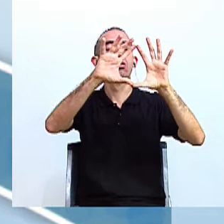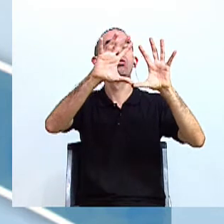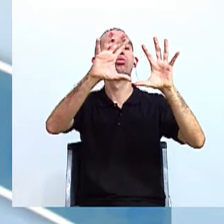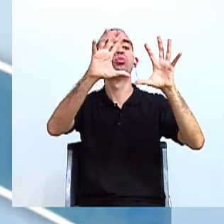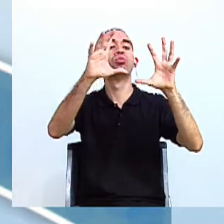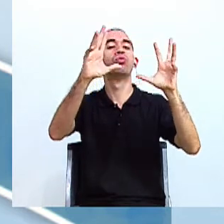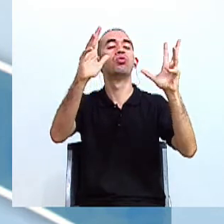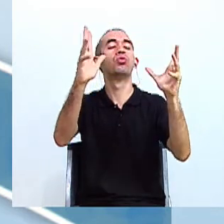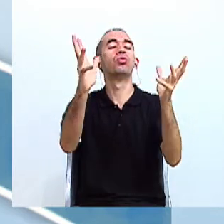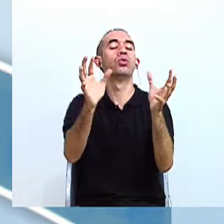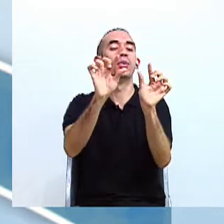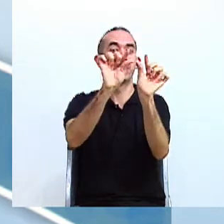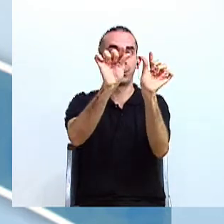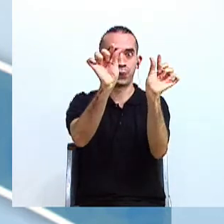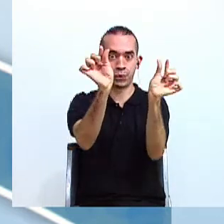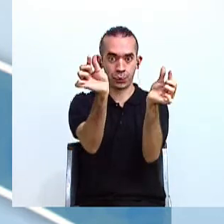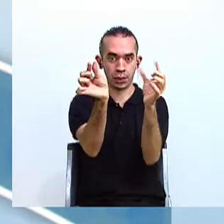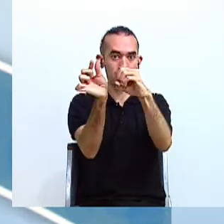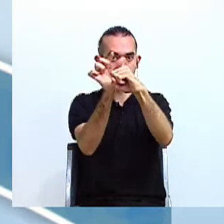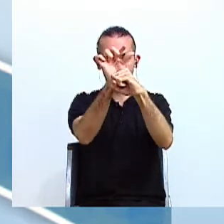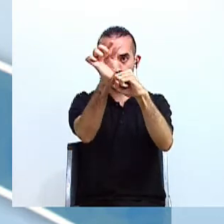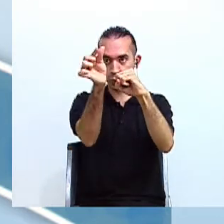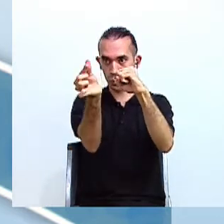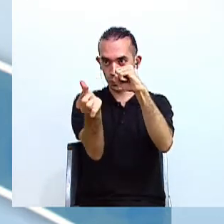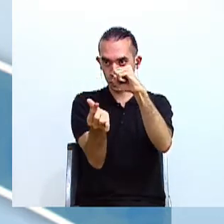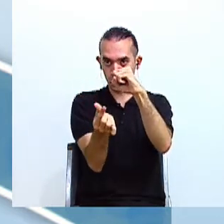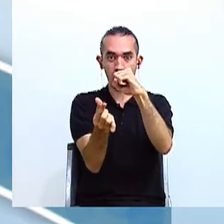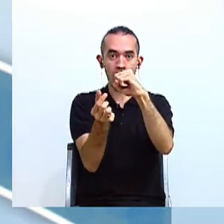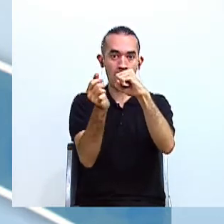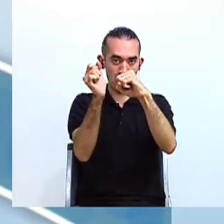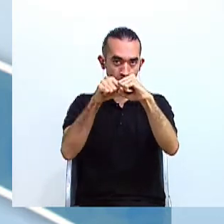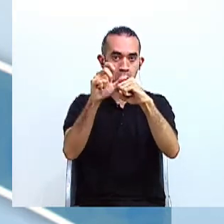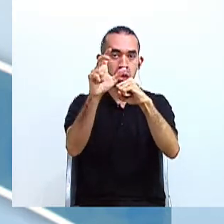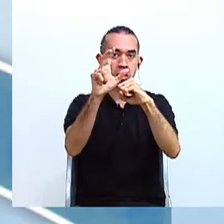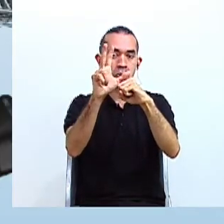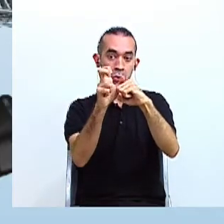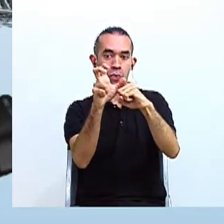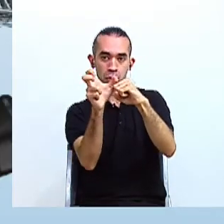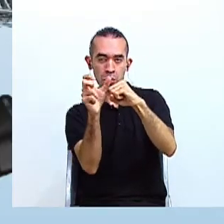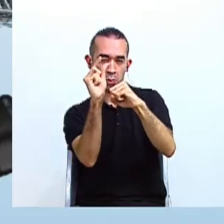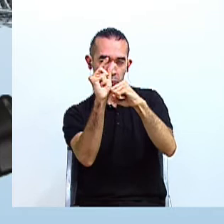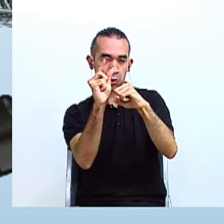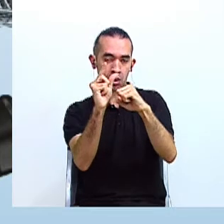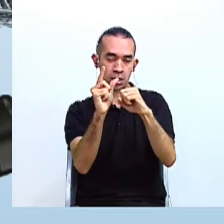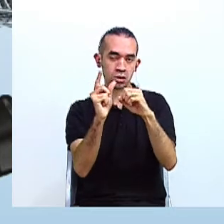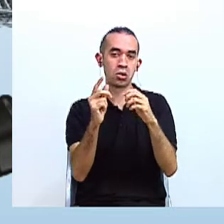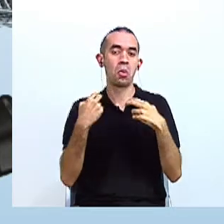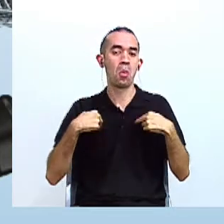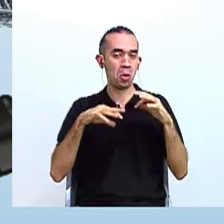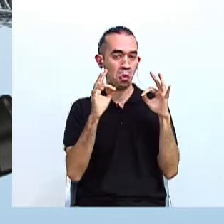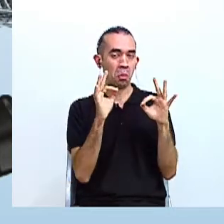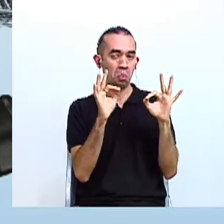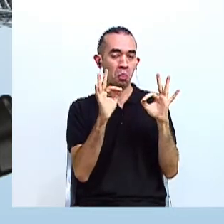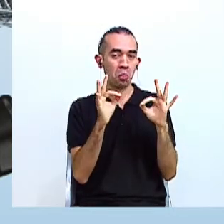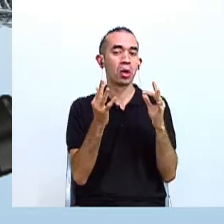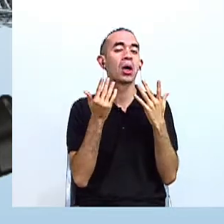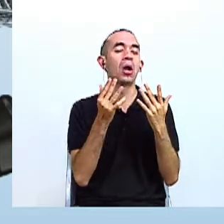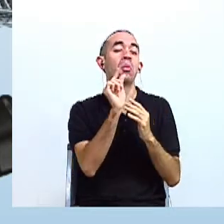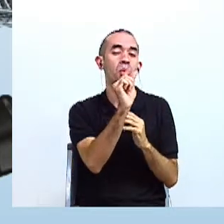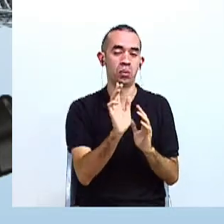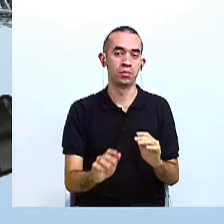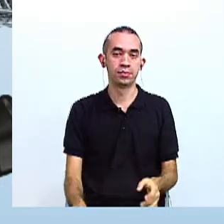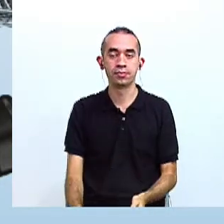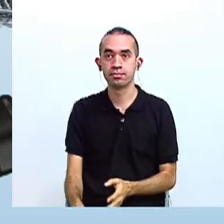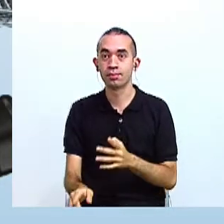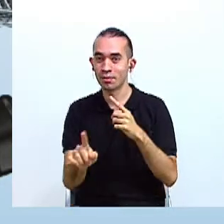generando precisamente ambientes adecuados para la vida humana. Ese es el efecto invernadero natural. Pero el